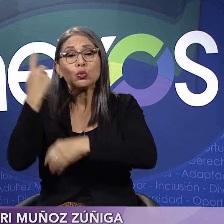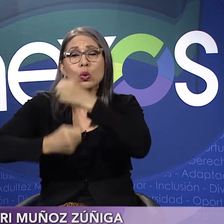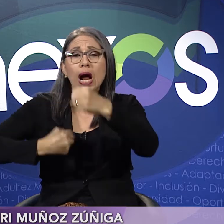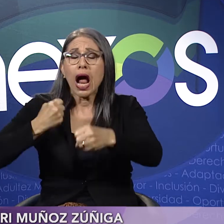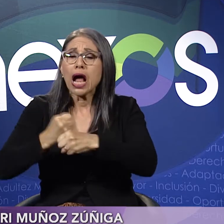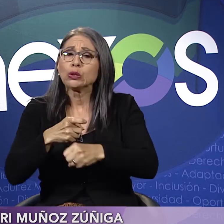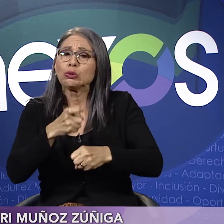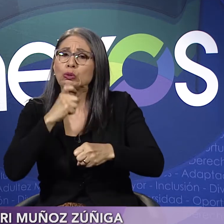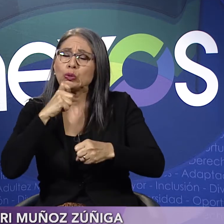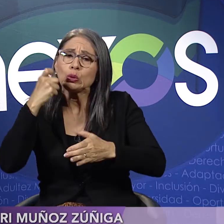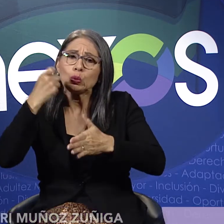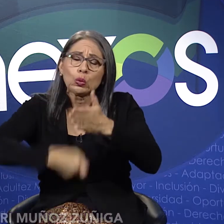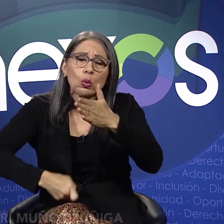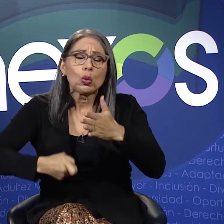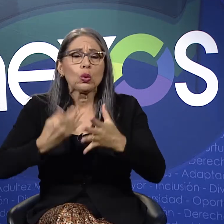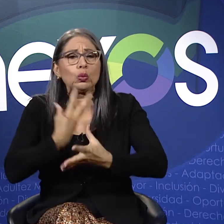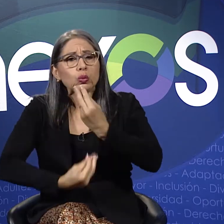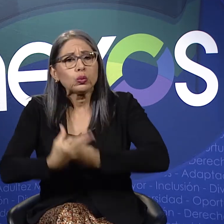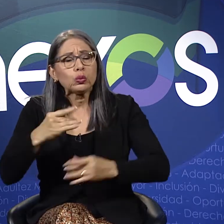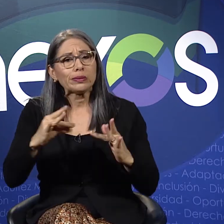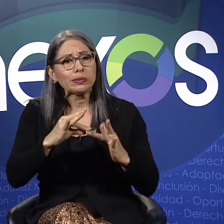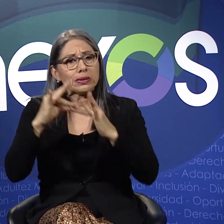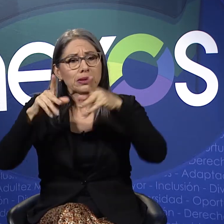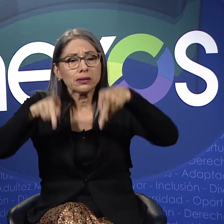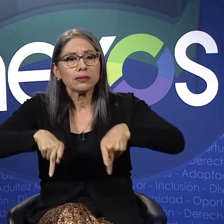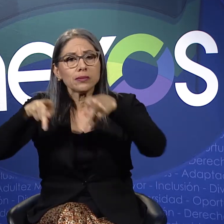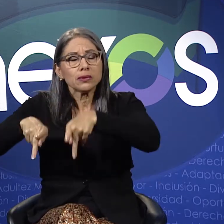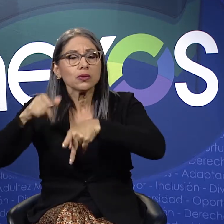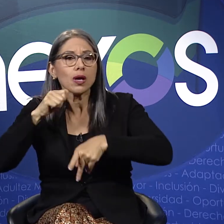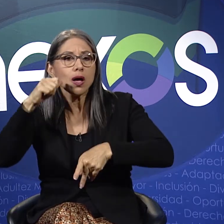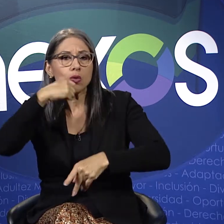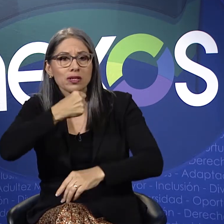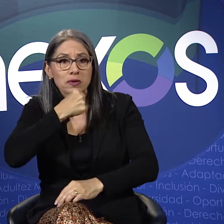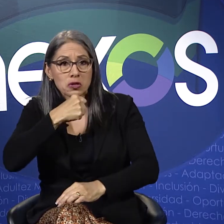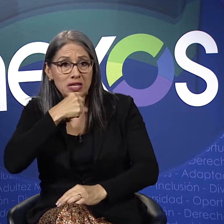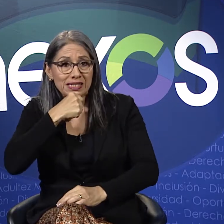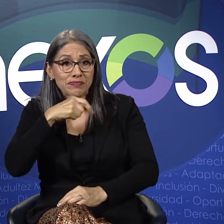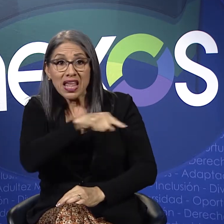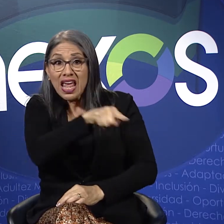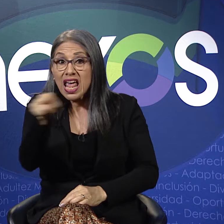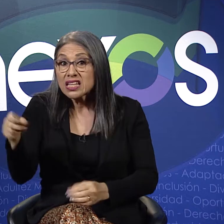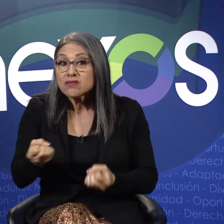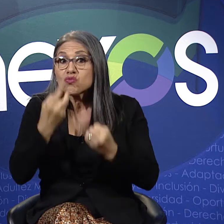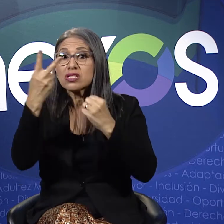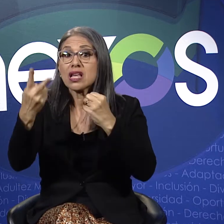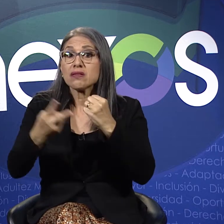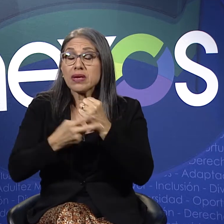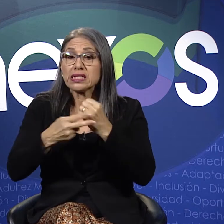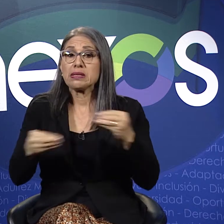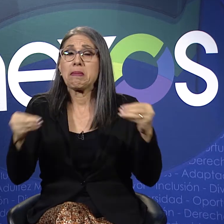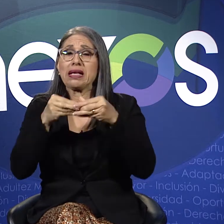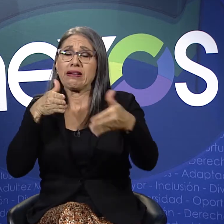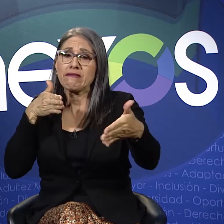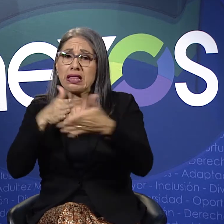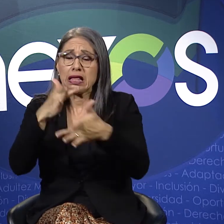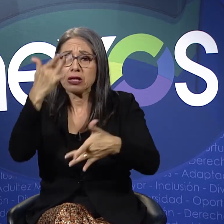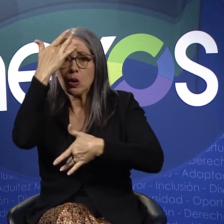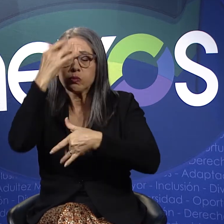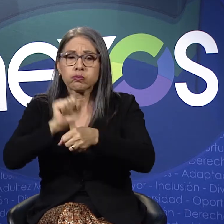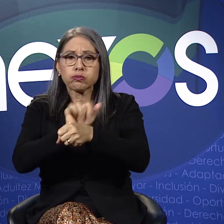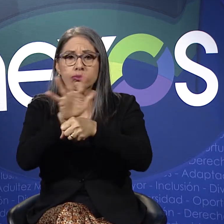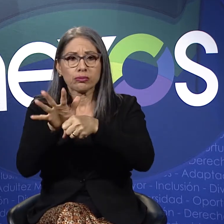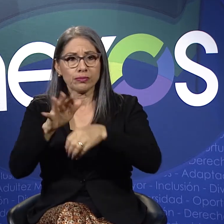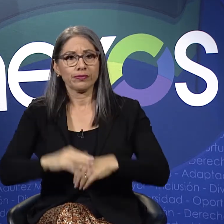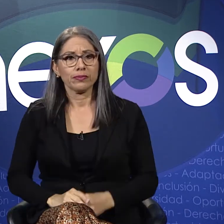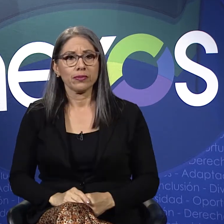complicado y de mucha angustia, especialmente para las personas adultas mayores, quienes en muchos casos resultaban de las más afectadas por el